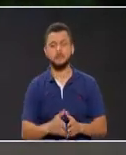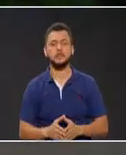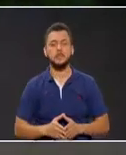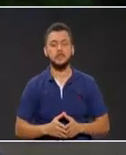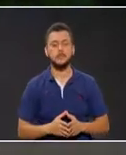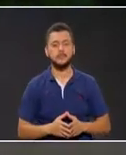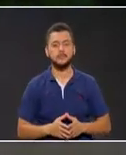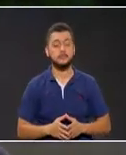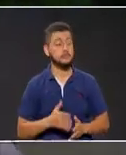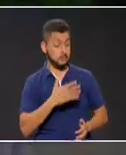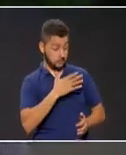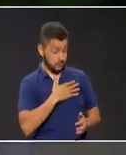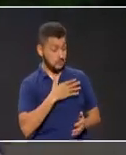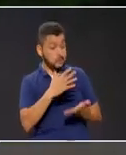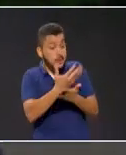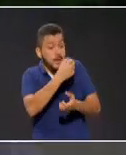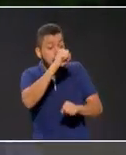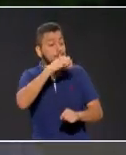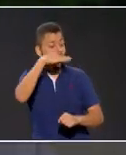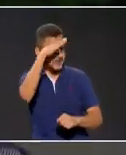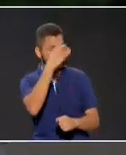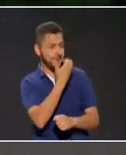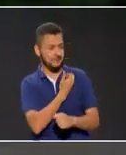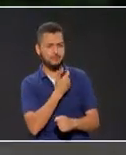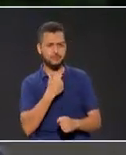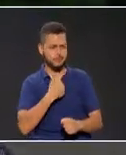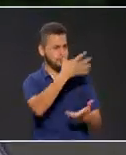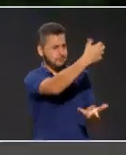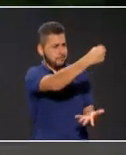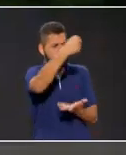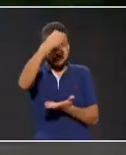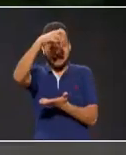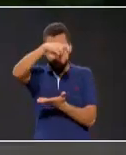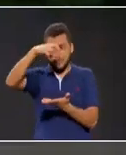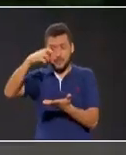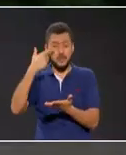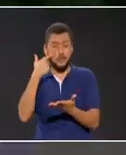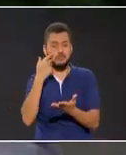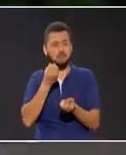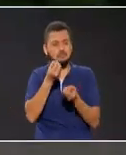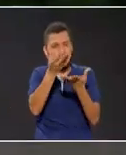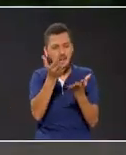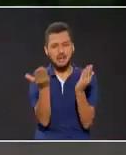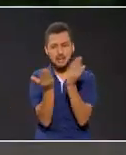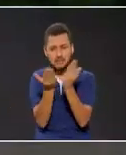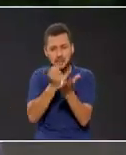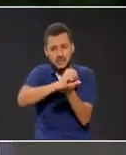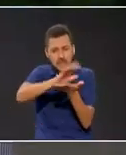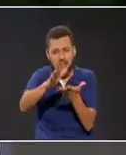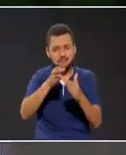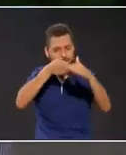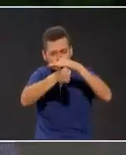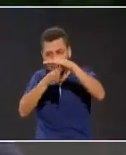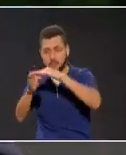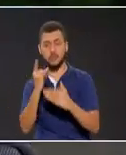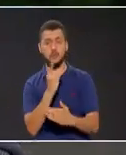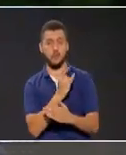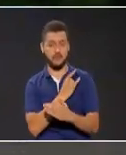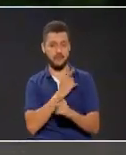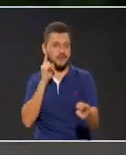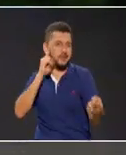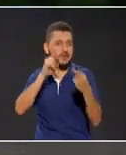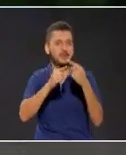presupuesto participativo, sobre todo para programas y para el tema de las becas. Pero vamos a crear otro mecanismo de participación diferente, sobre todo en lo que tiene